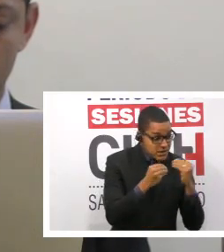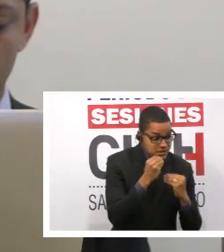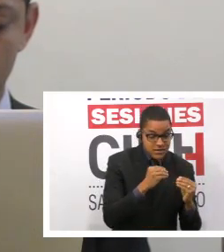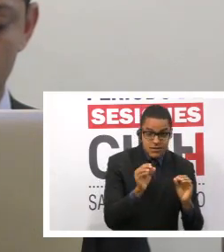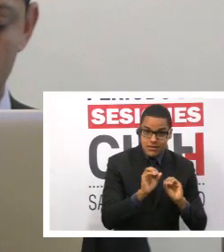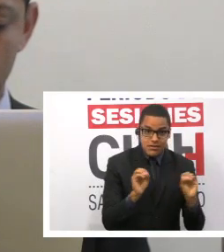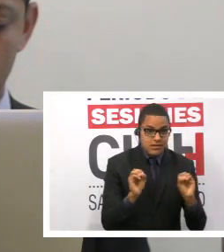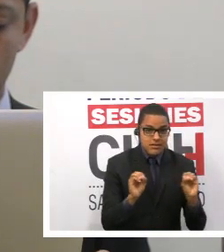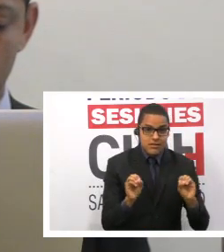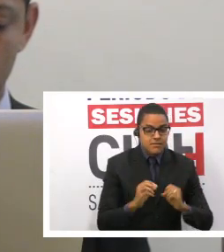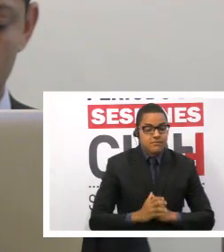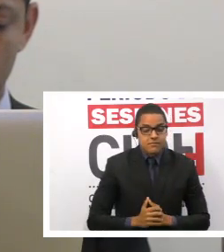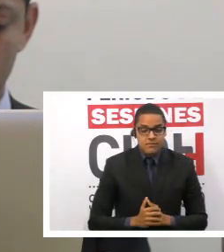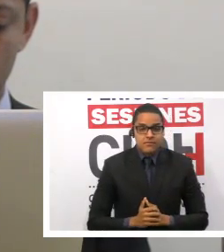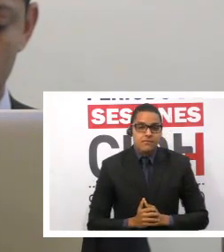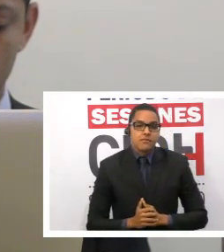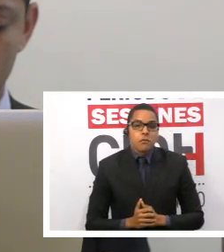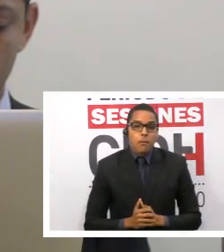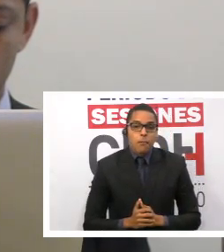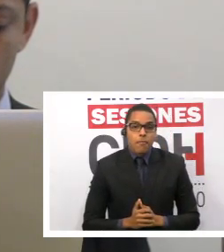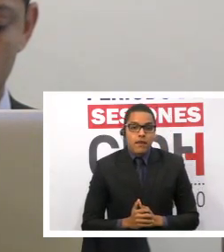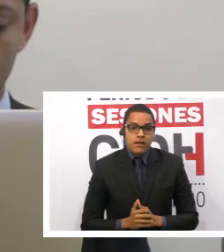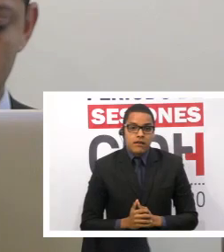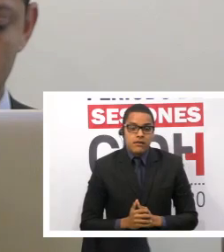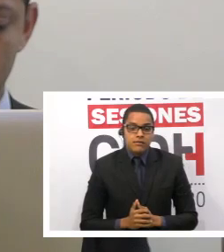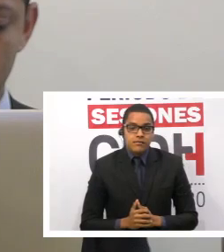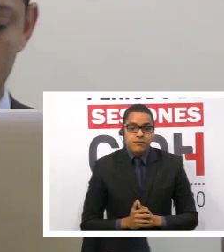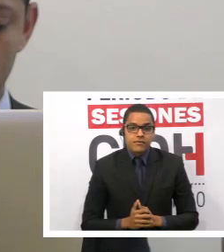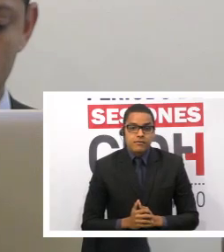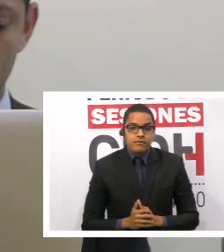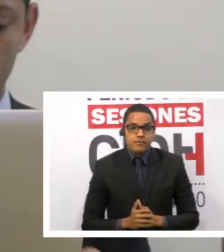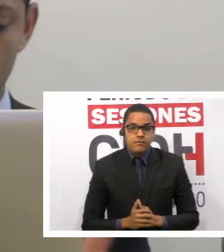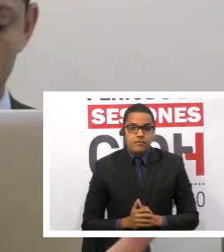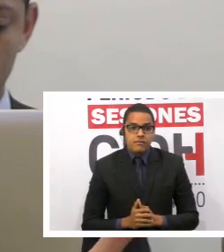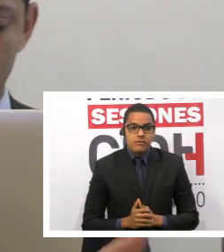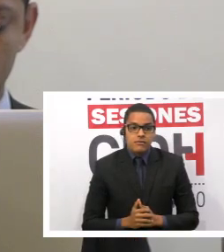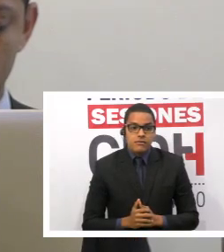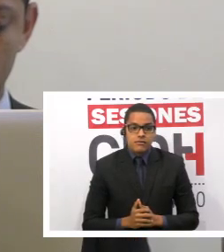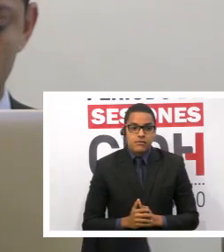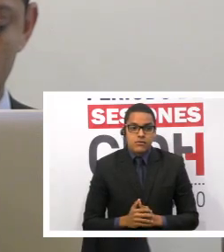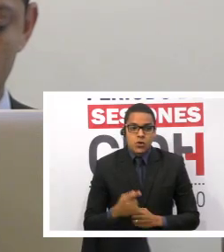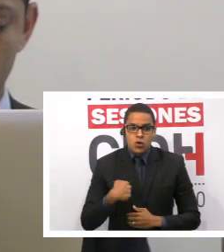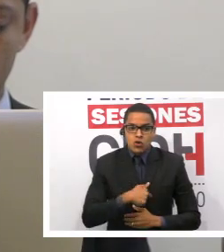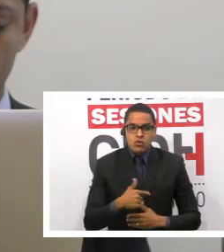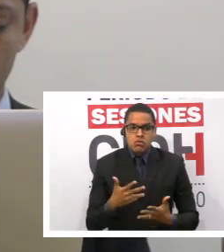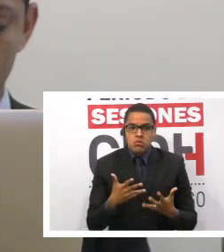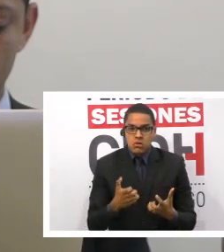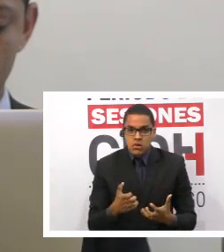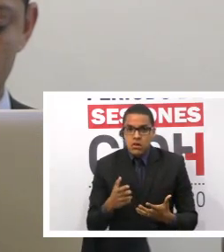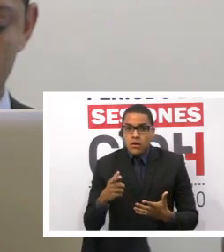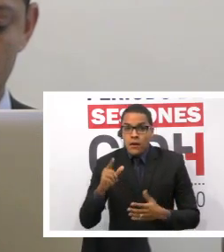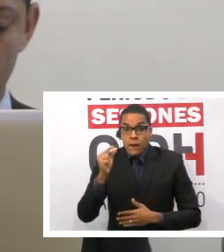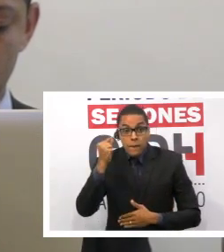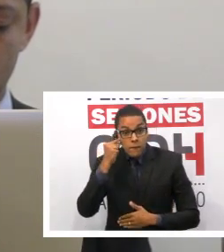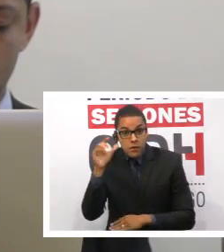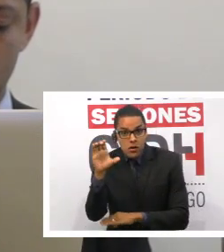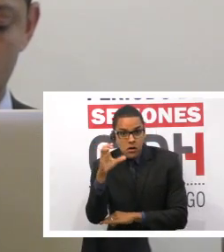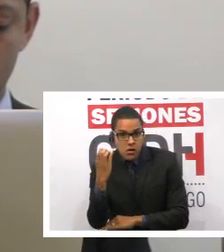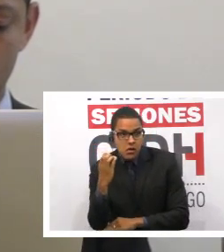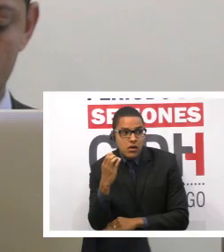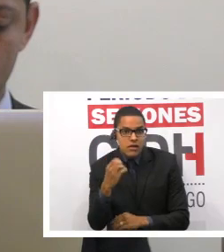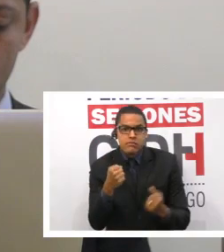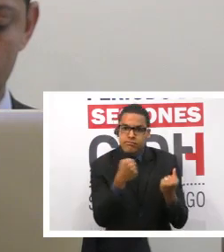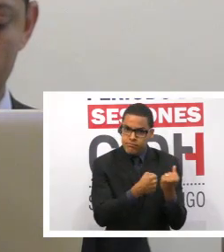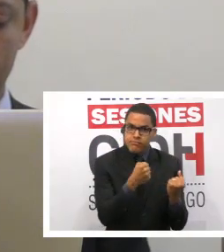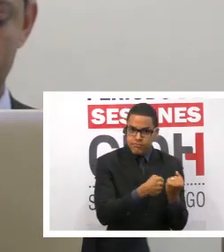financiar reformas sociales urgentes que aborden estas privaciones crónicas de derechos por un lado colombia podría aumentar su recaudación de impuestos por